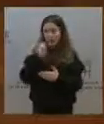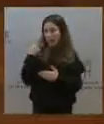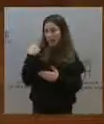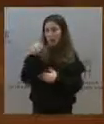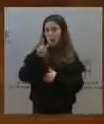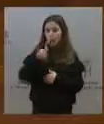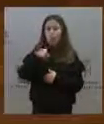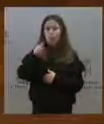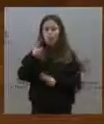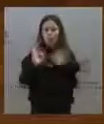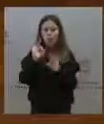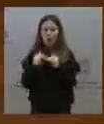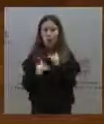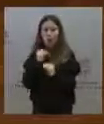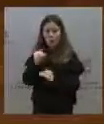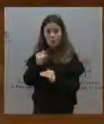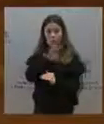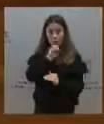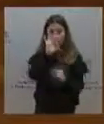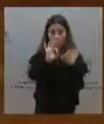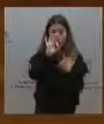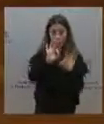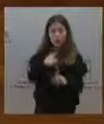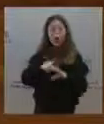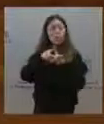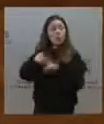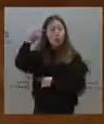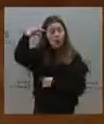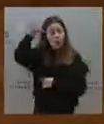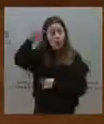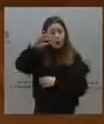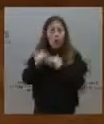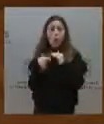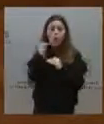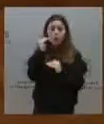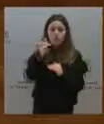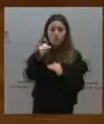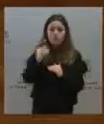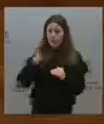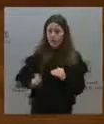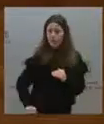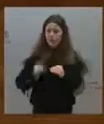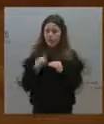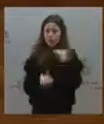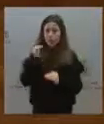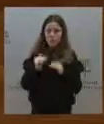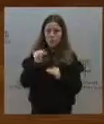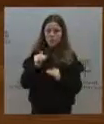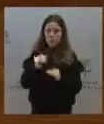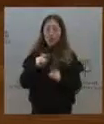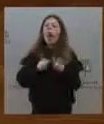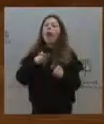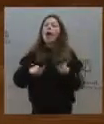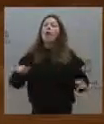50% se va destinado únicamente a subidas salariales, básicamente, no a un incremento del empleo público. Otro 50% se destina a gasto